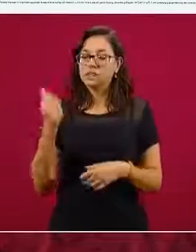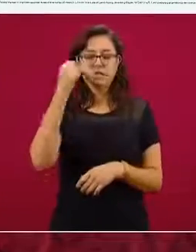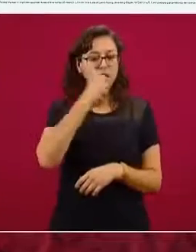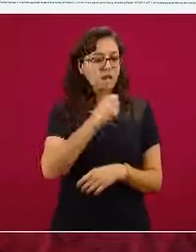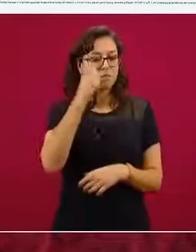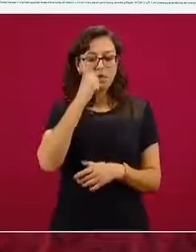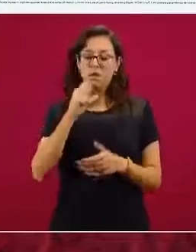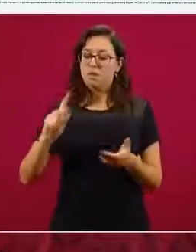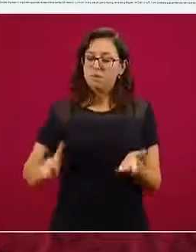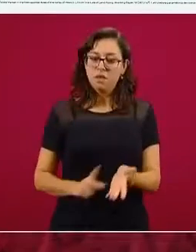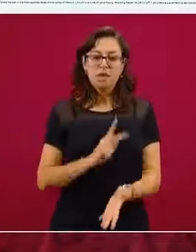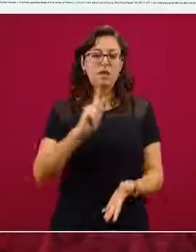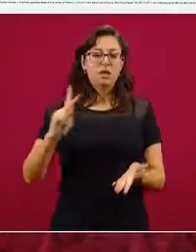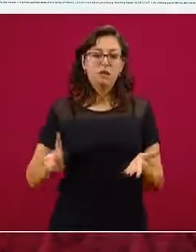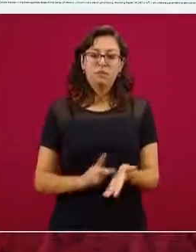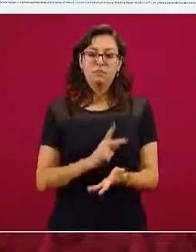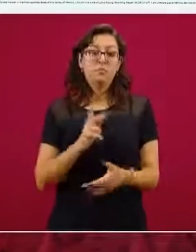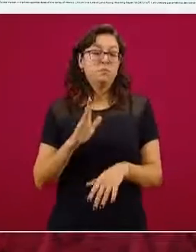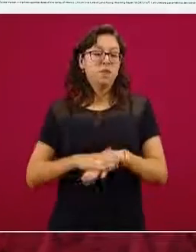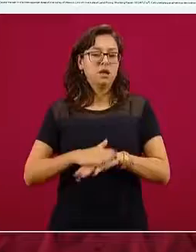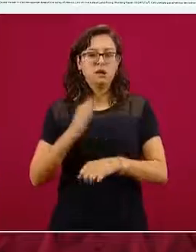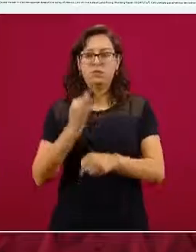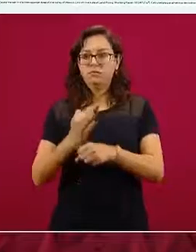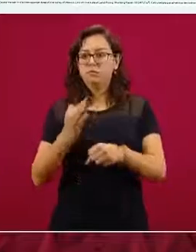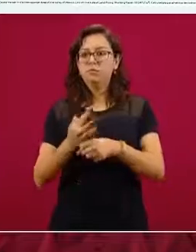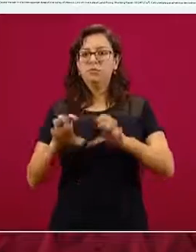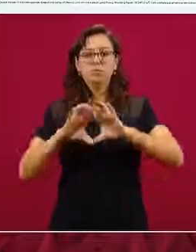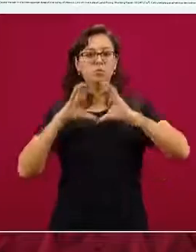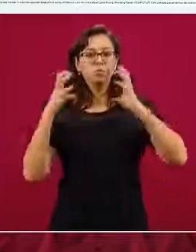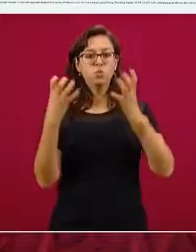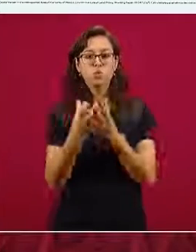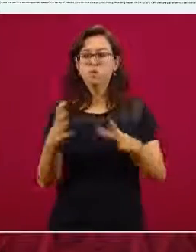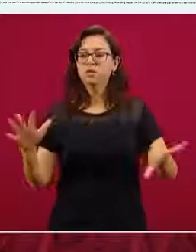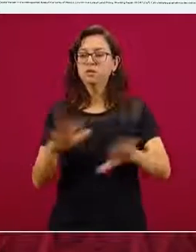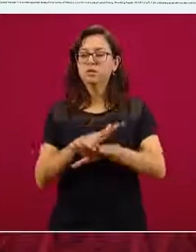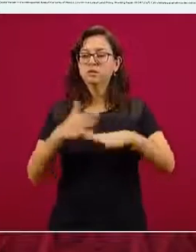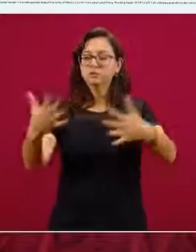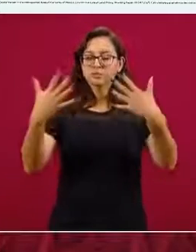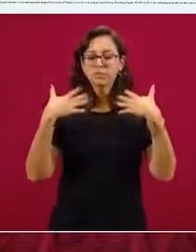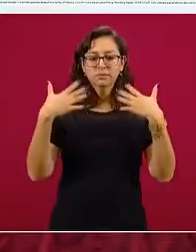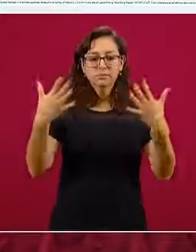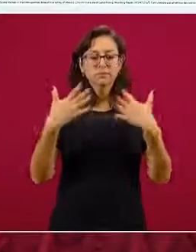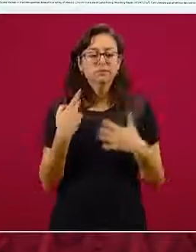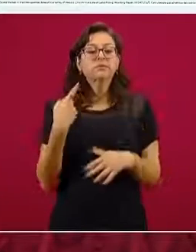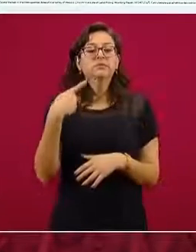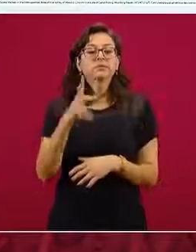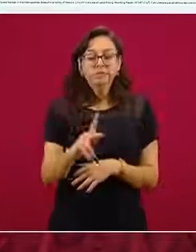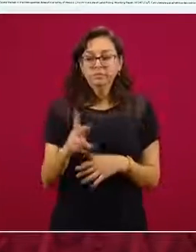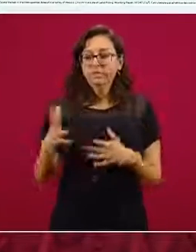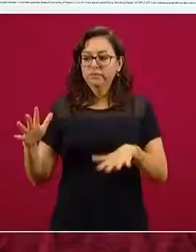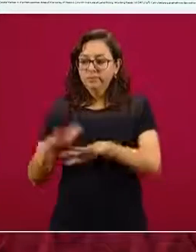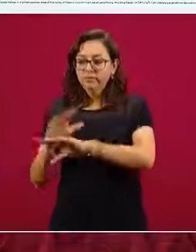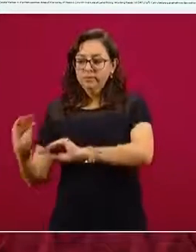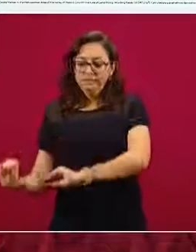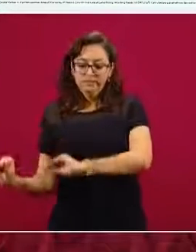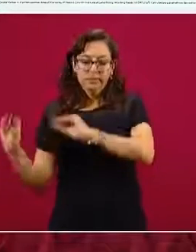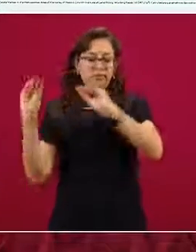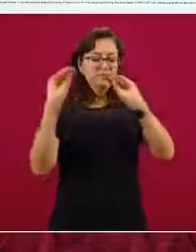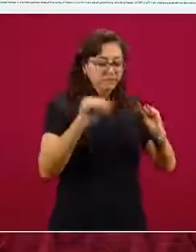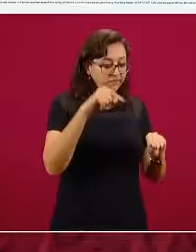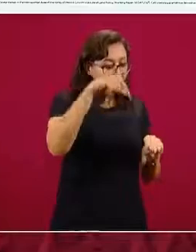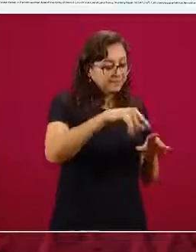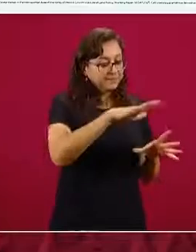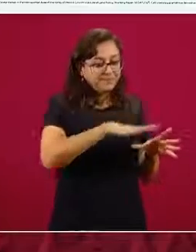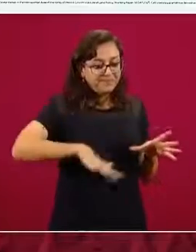siempre, y más en un contexto de cambio climático. Pero es una diferencia importante: si estamos localizados en una zona adecuada, los impactos que pueden